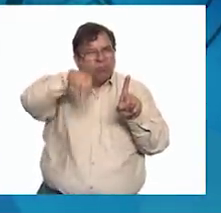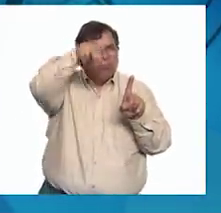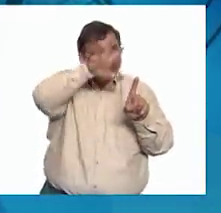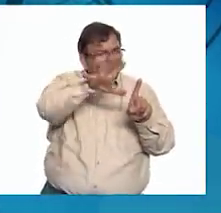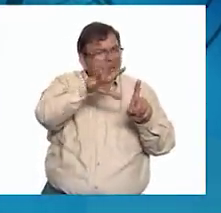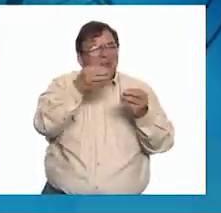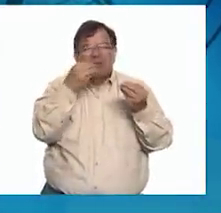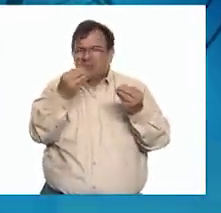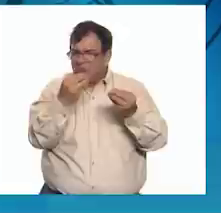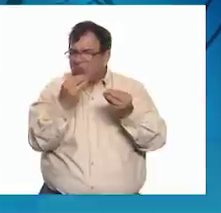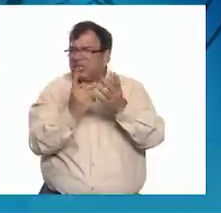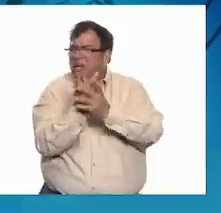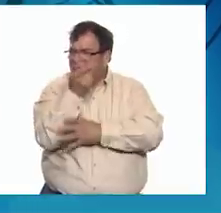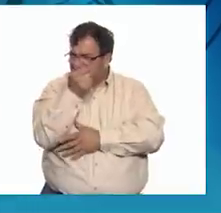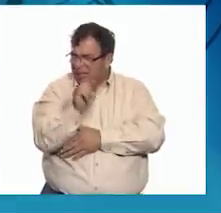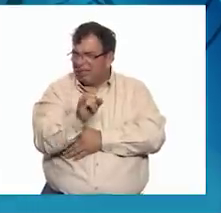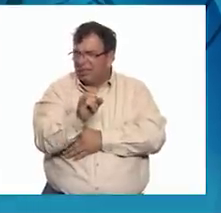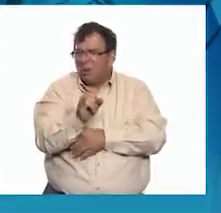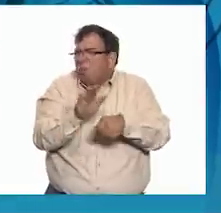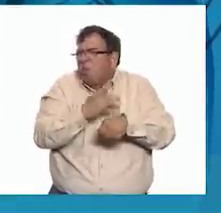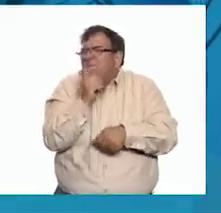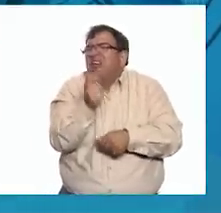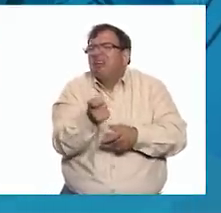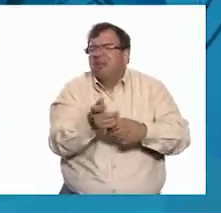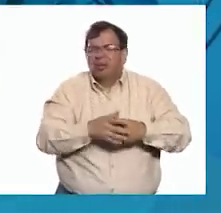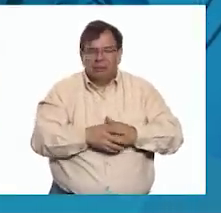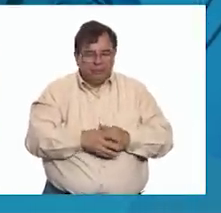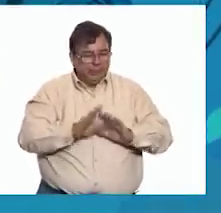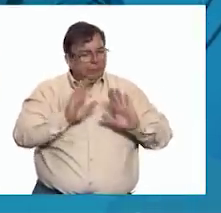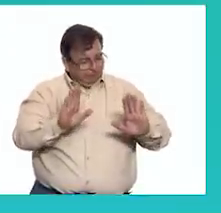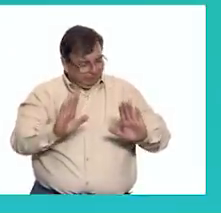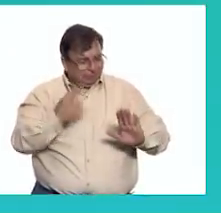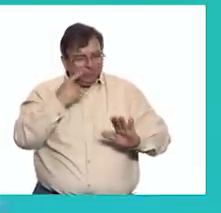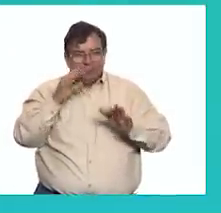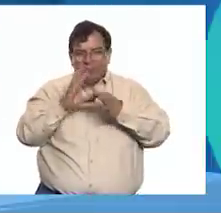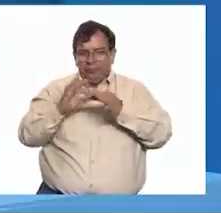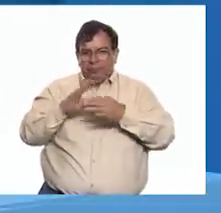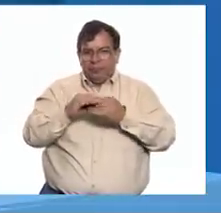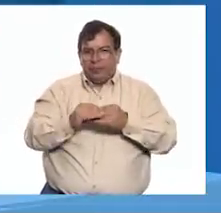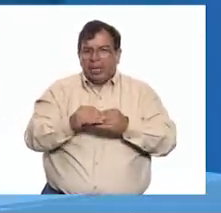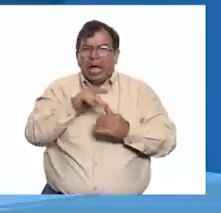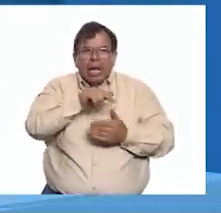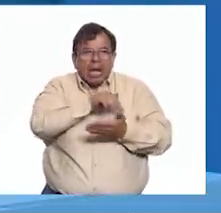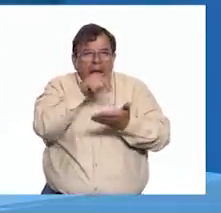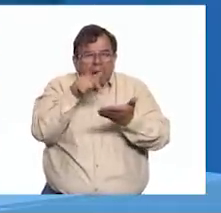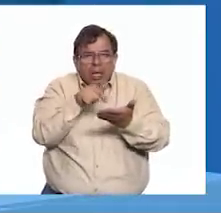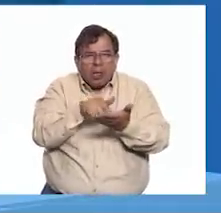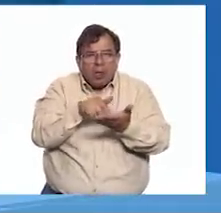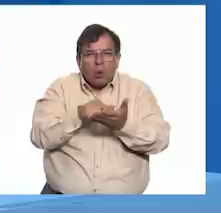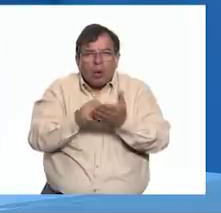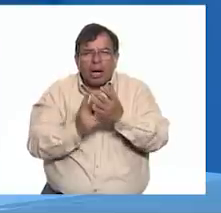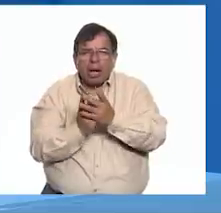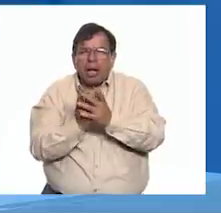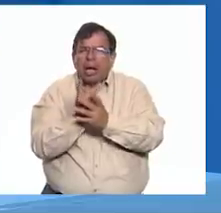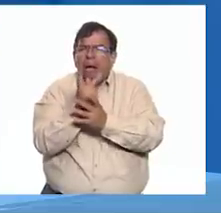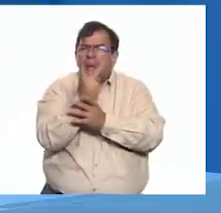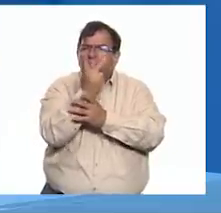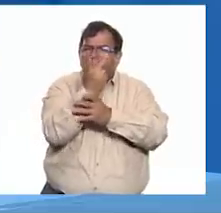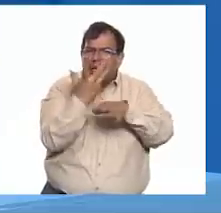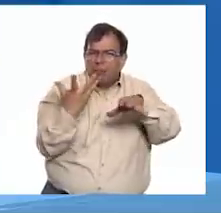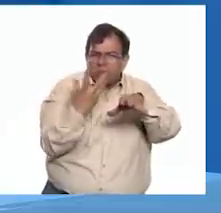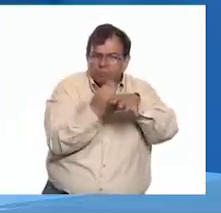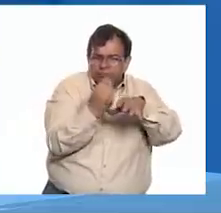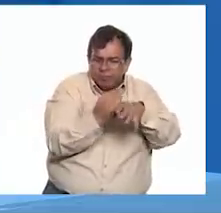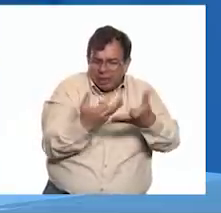tipo de vegetación. Pero, ¿a qué se refiere? Bueno, muy bien. En estos lugares existe vegetación que se ha adaptado a crecer